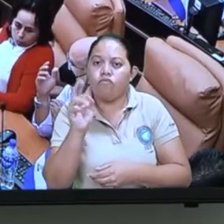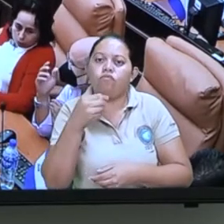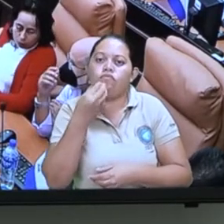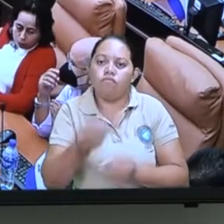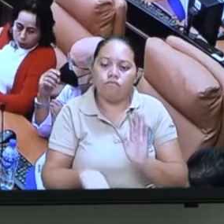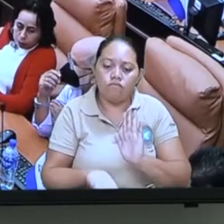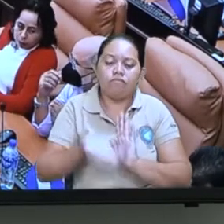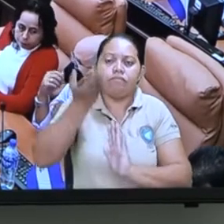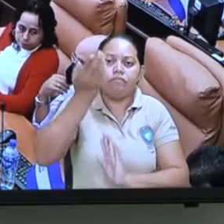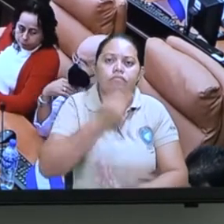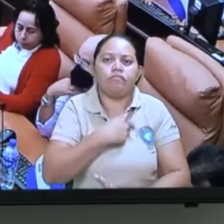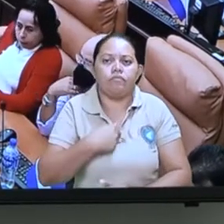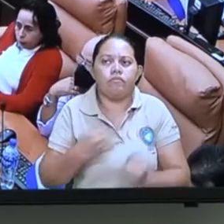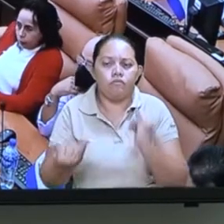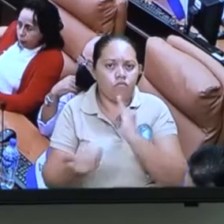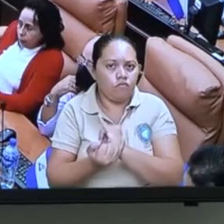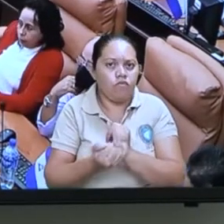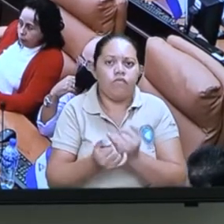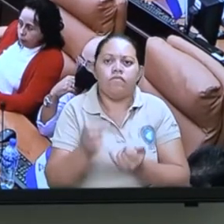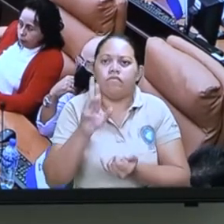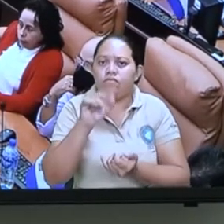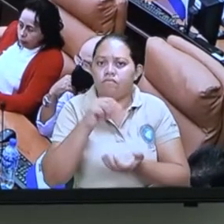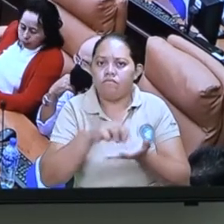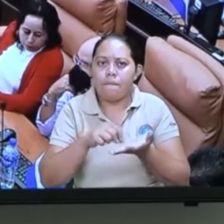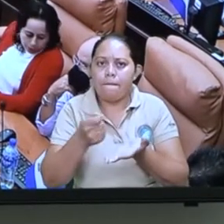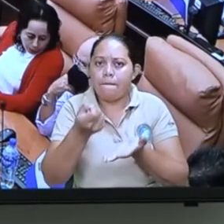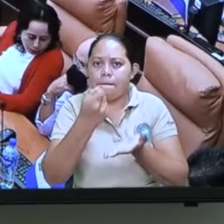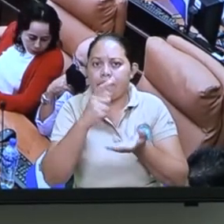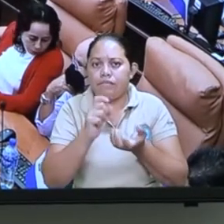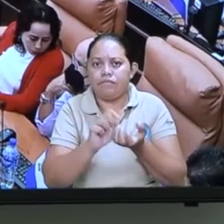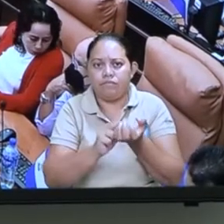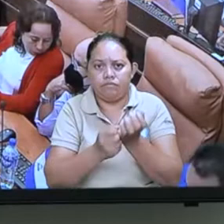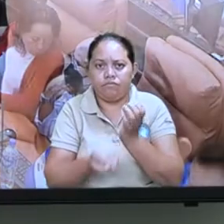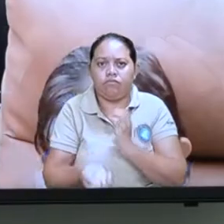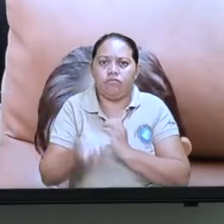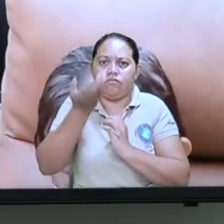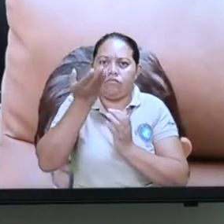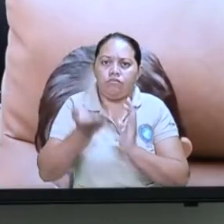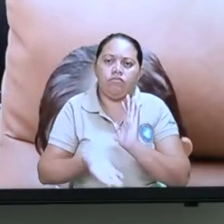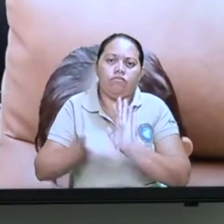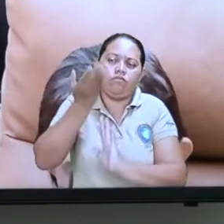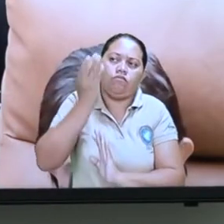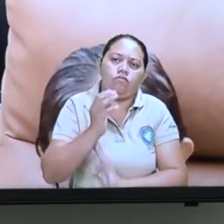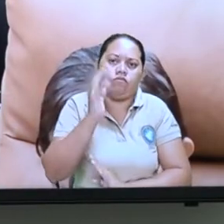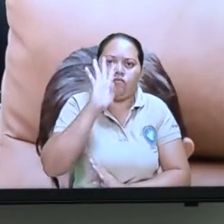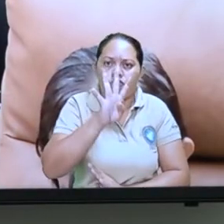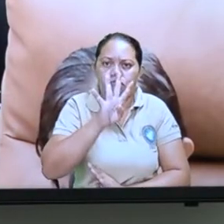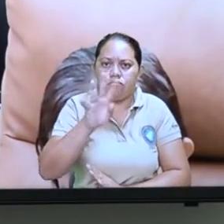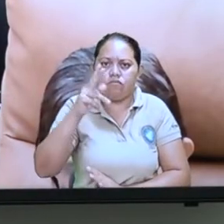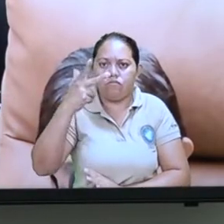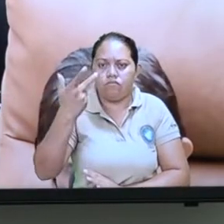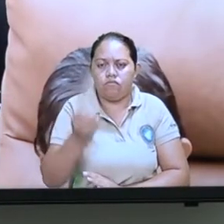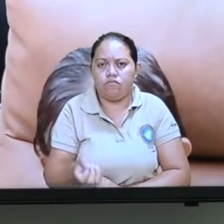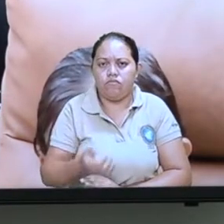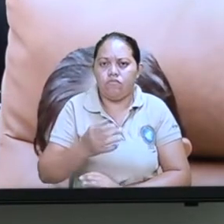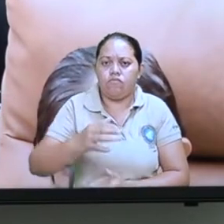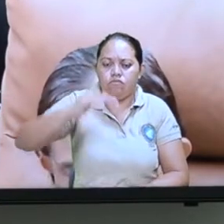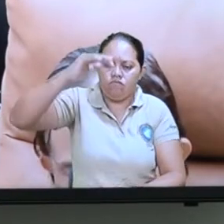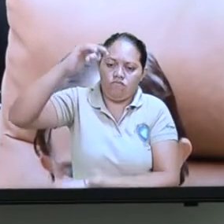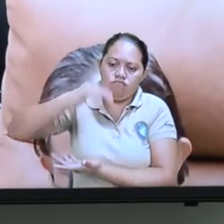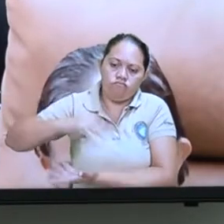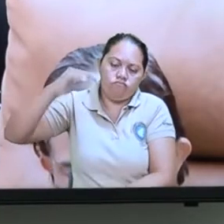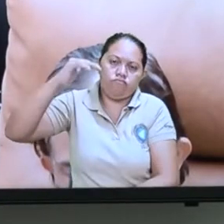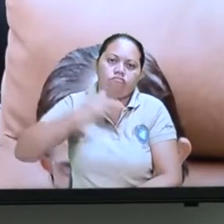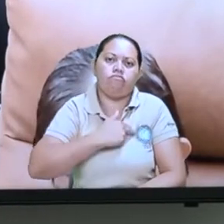2.2%, la producción de maíz en el 1%. Tenemos casi 4.8 millones de quintales de